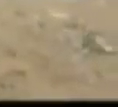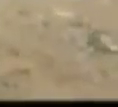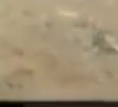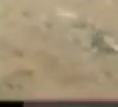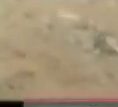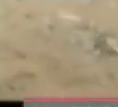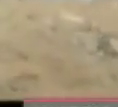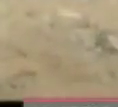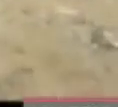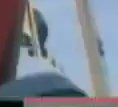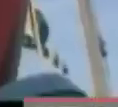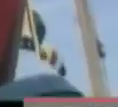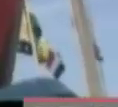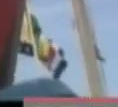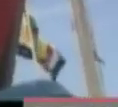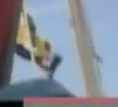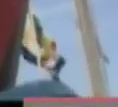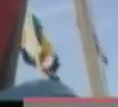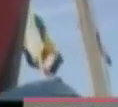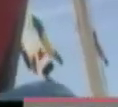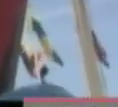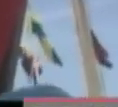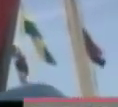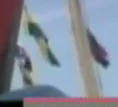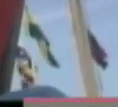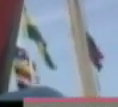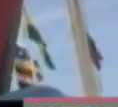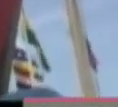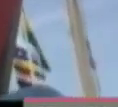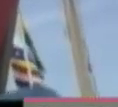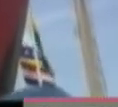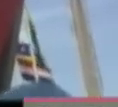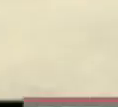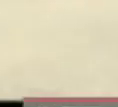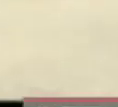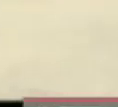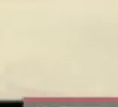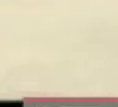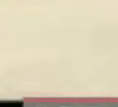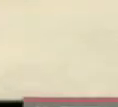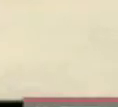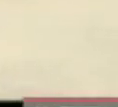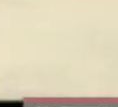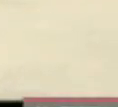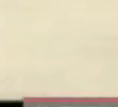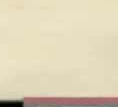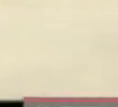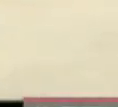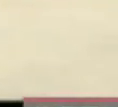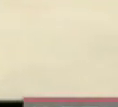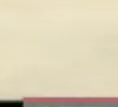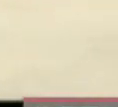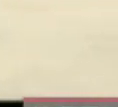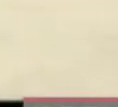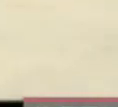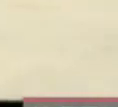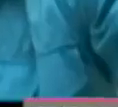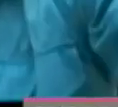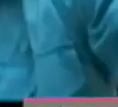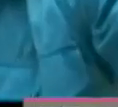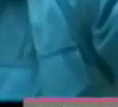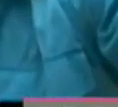Me encuentro en el estado de La Guaira. Demostraré una obra hecha en socialismo. El nuevo terminal del estado de La